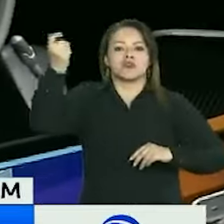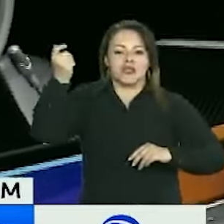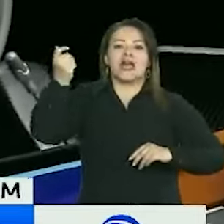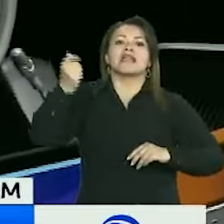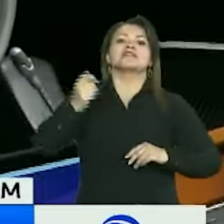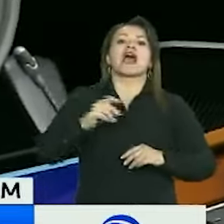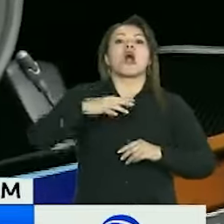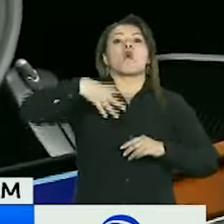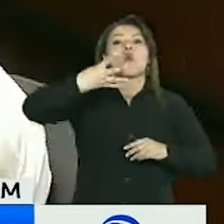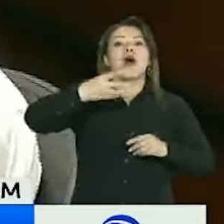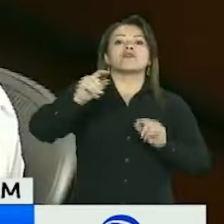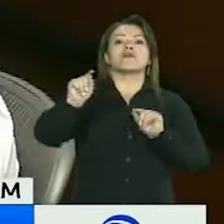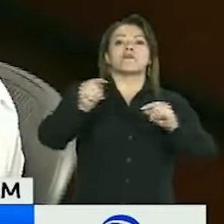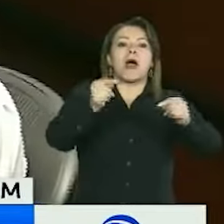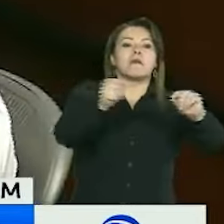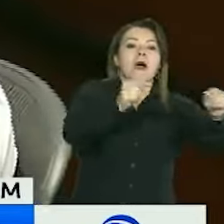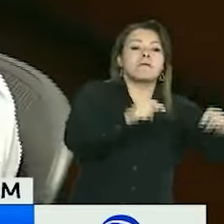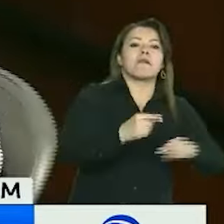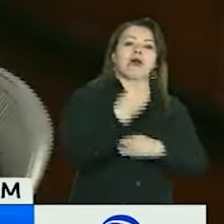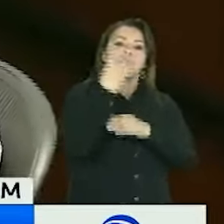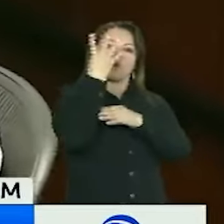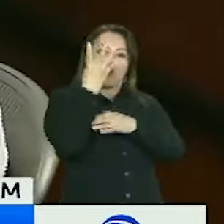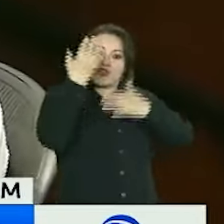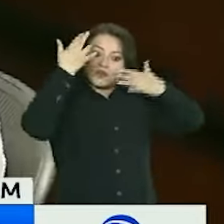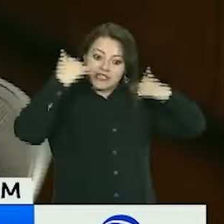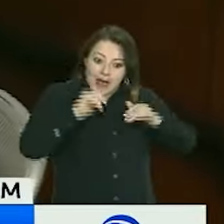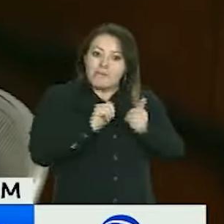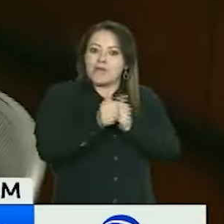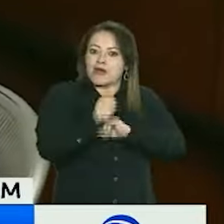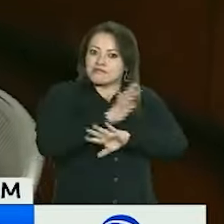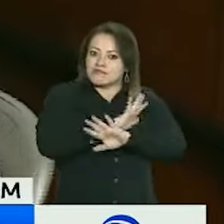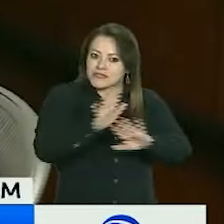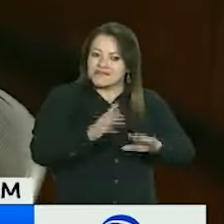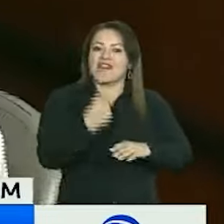los 4 debates que debe surtir en el legislativo para convertirse en ley de la República.